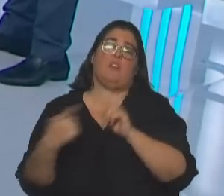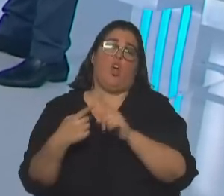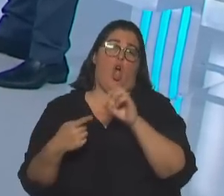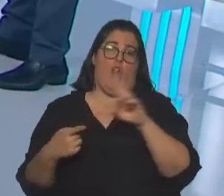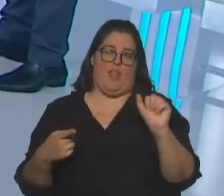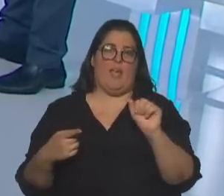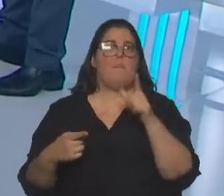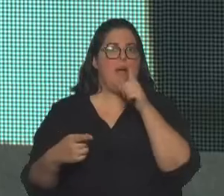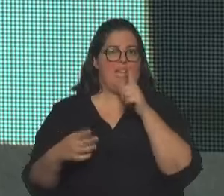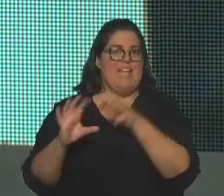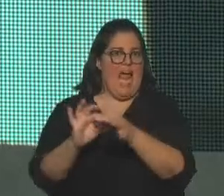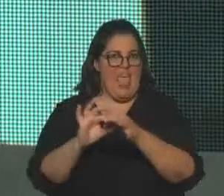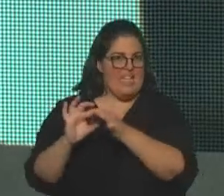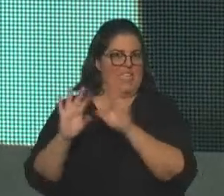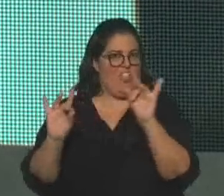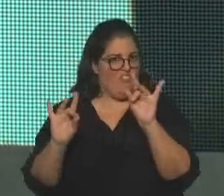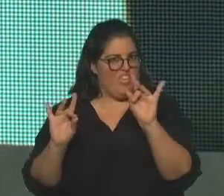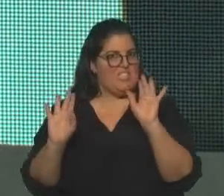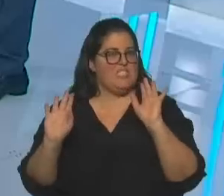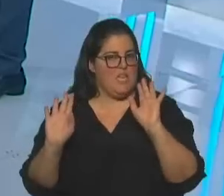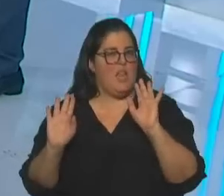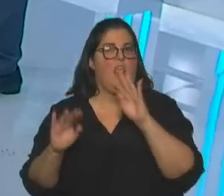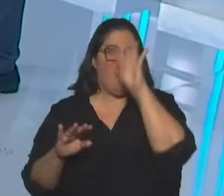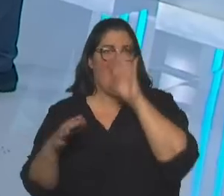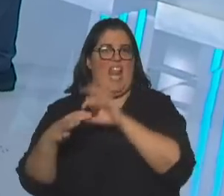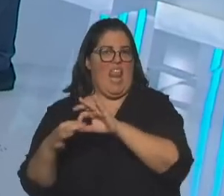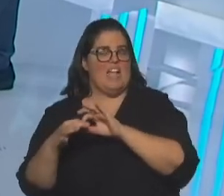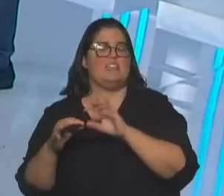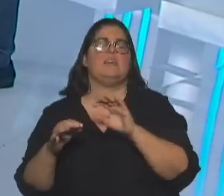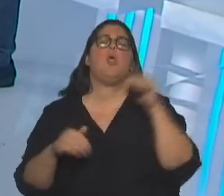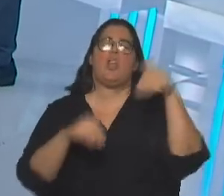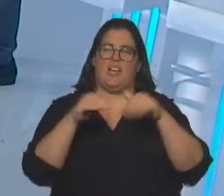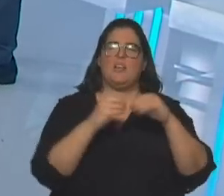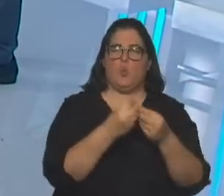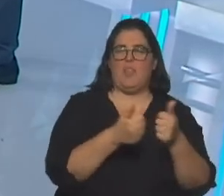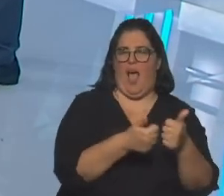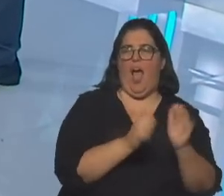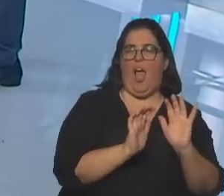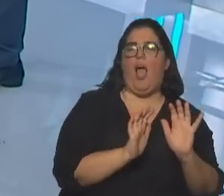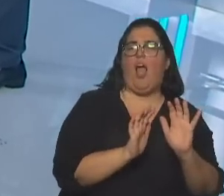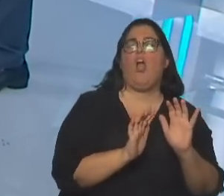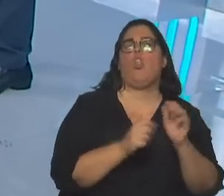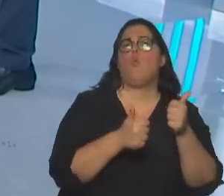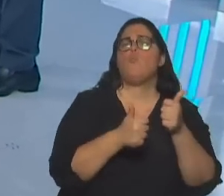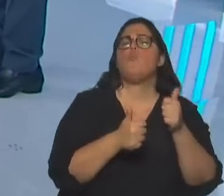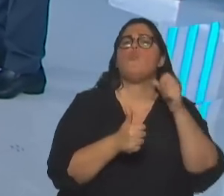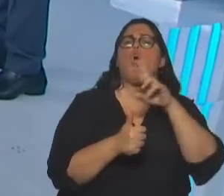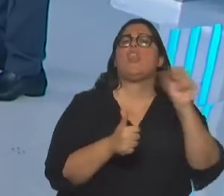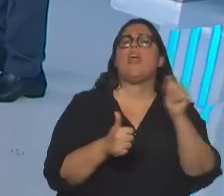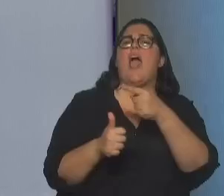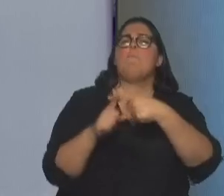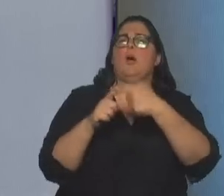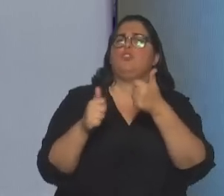difícil. No, parecería difícil, ¿no? Indígenas, más allá de los resultados de esta elección, que le dan muy bien a Rafael Correa y a todo el